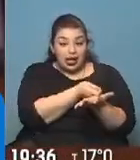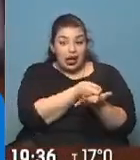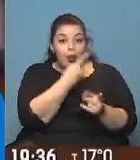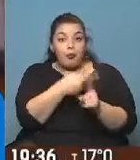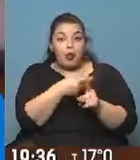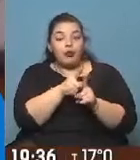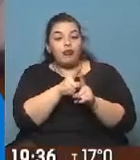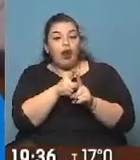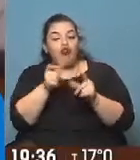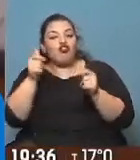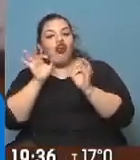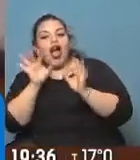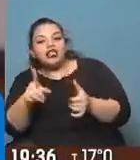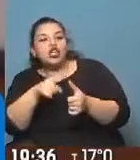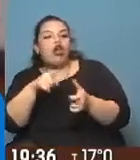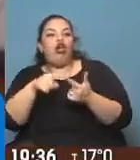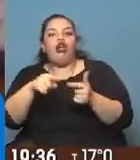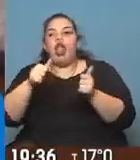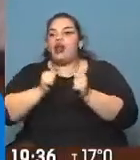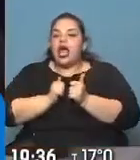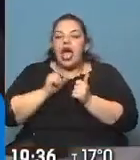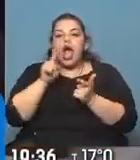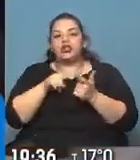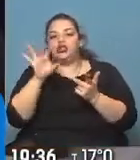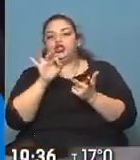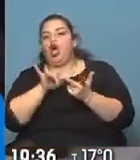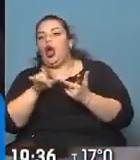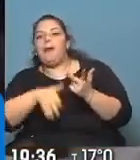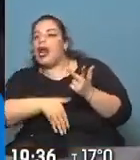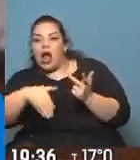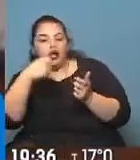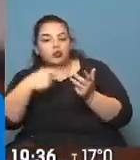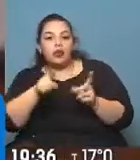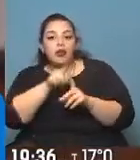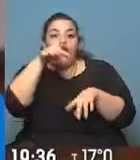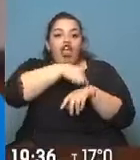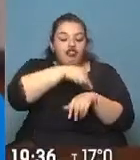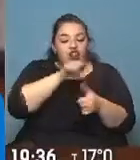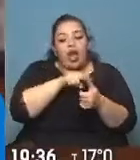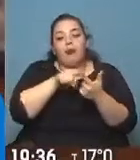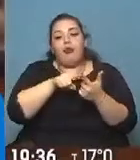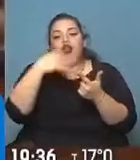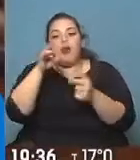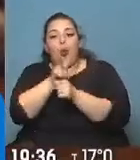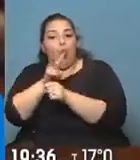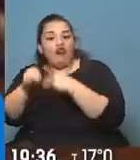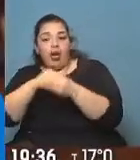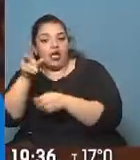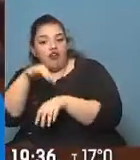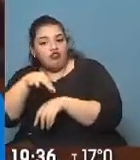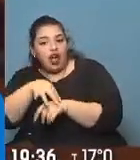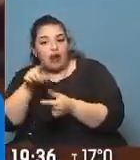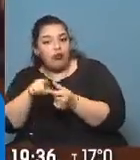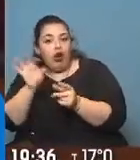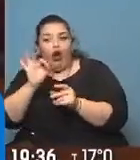de las cuales una parte son las licencias de los docentes que están enfermos de los docentes que tenían que cuidar un familiar enfermo o